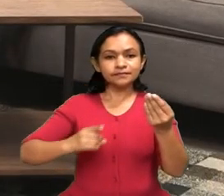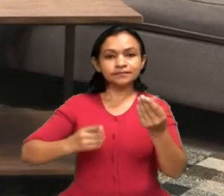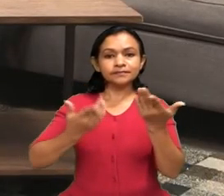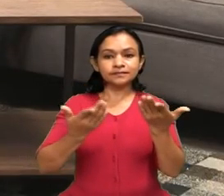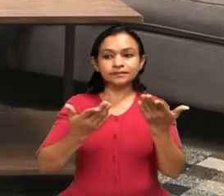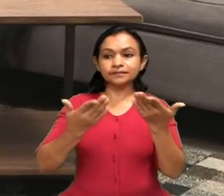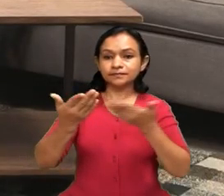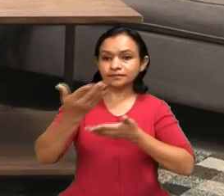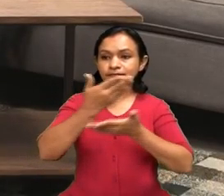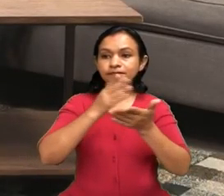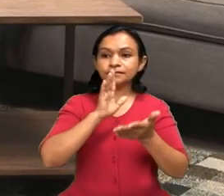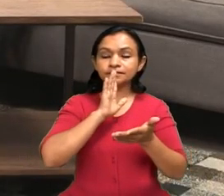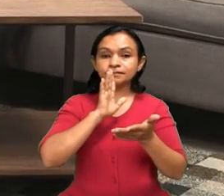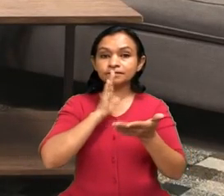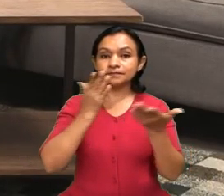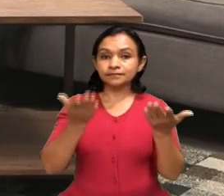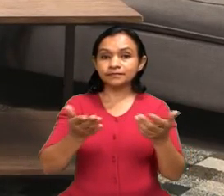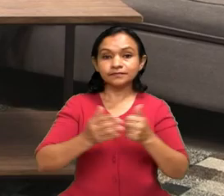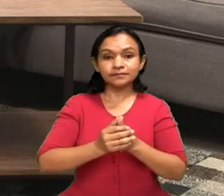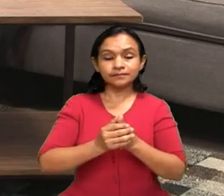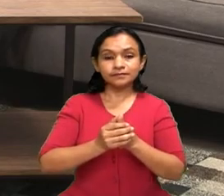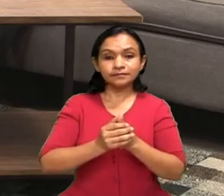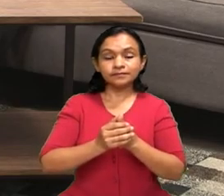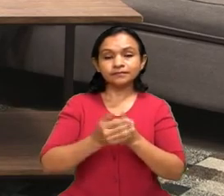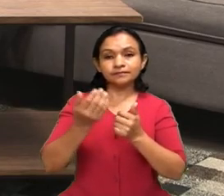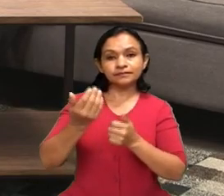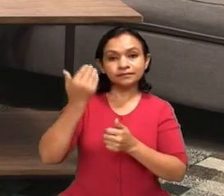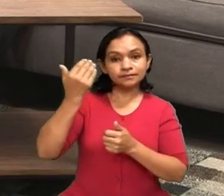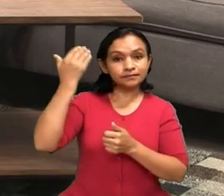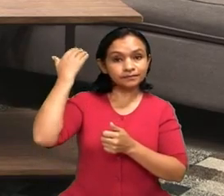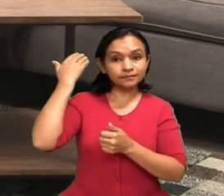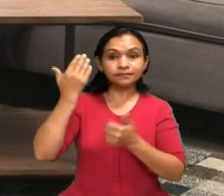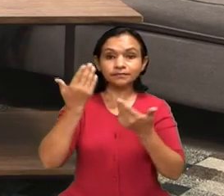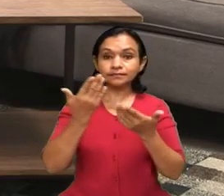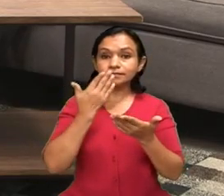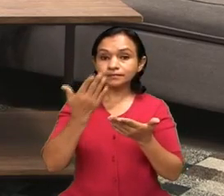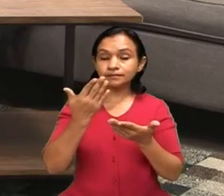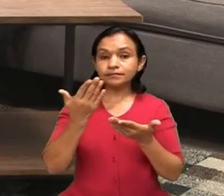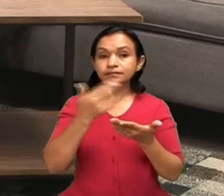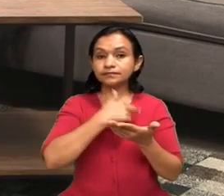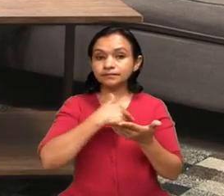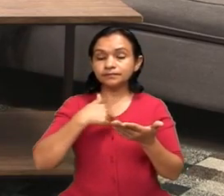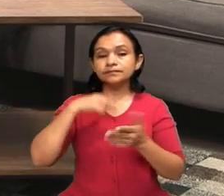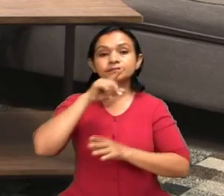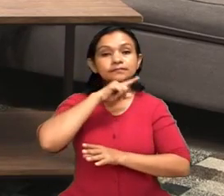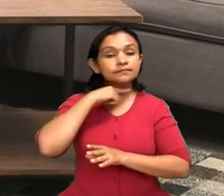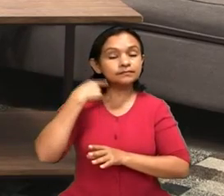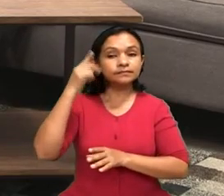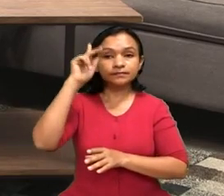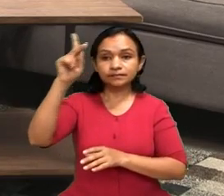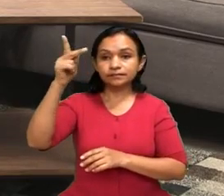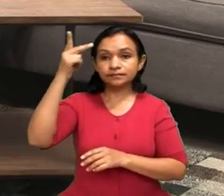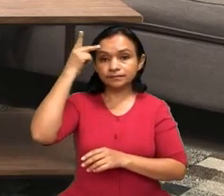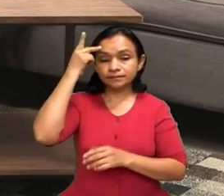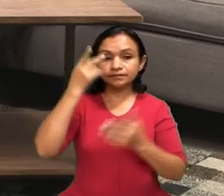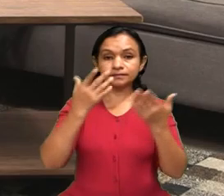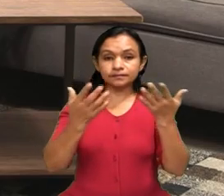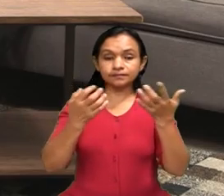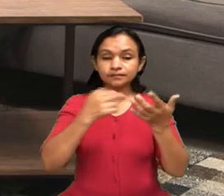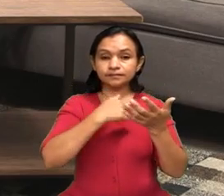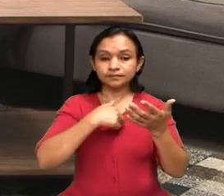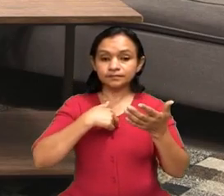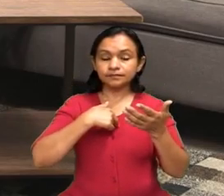ese proceso de conversación, en principio histórico, pero también bastante permeado por esa realidad política que tratan de construir